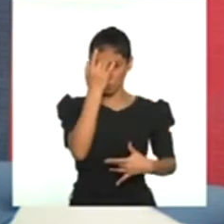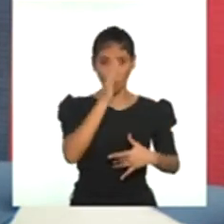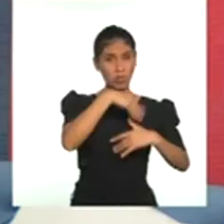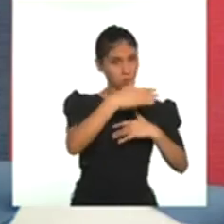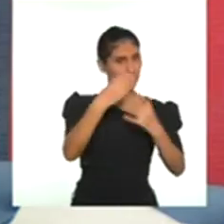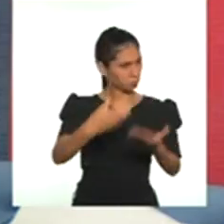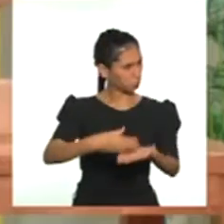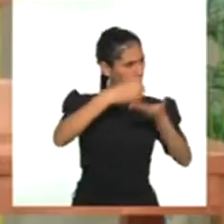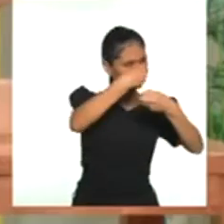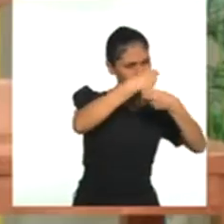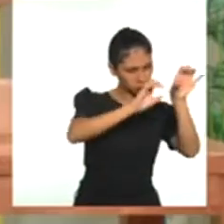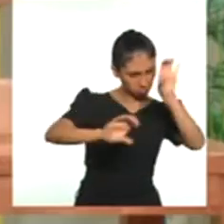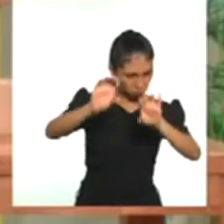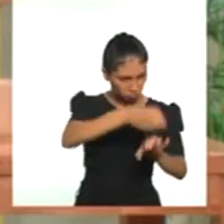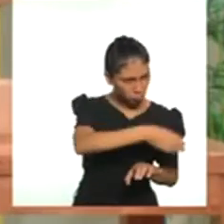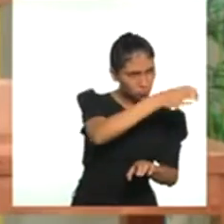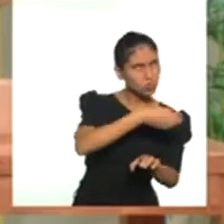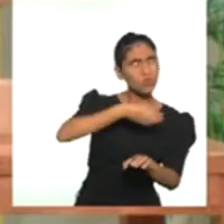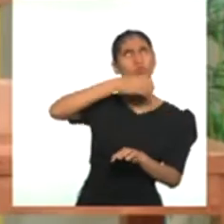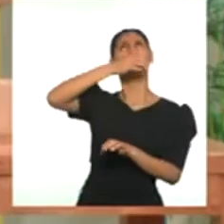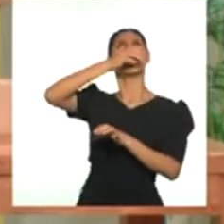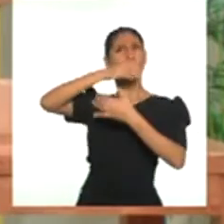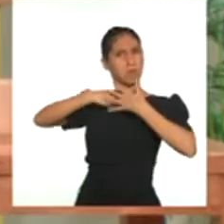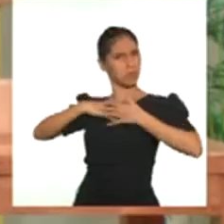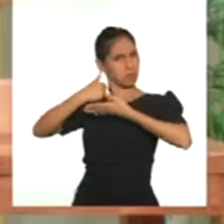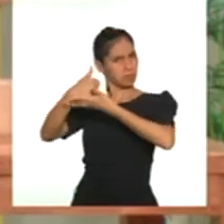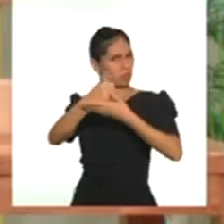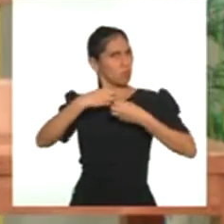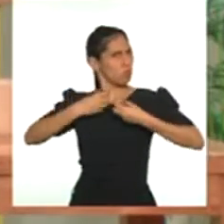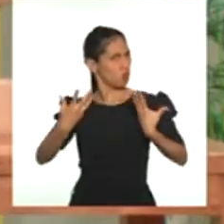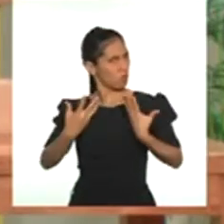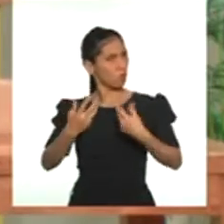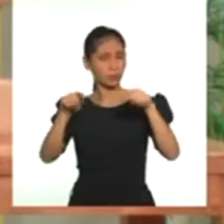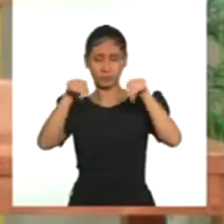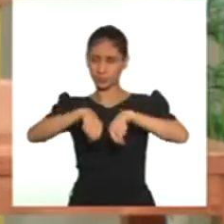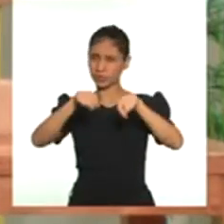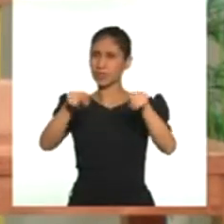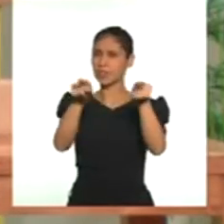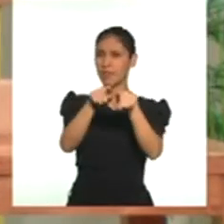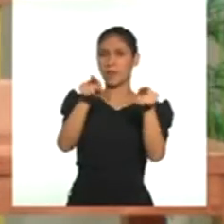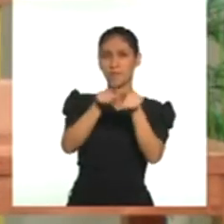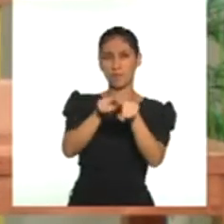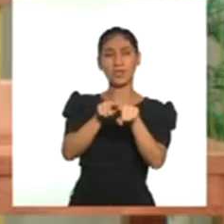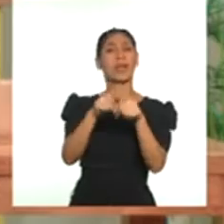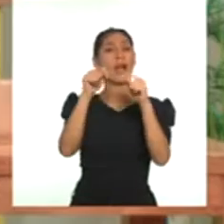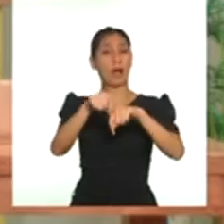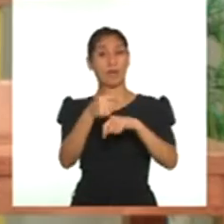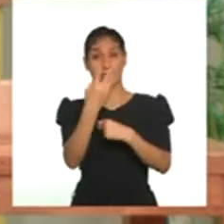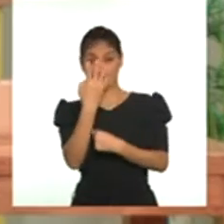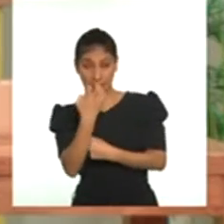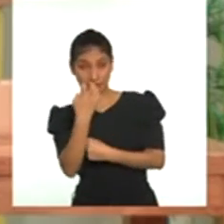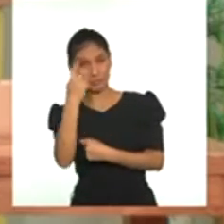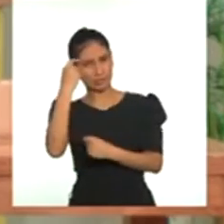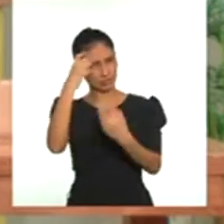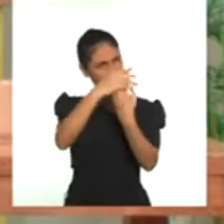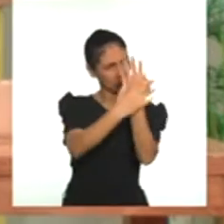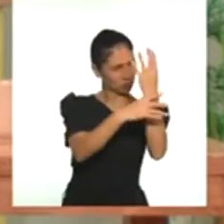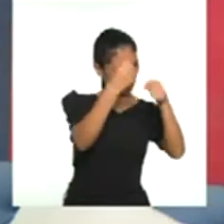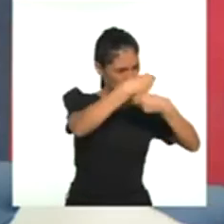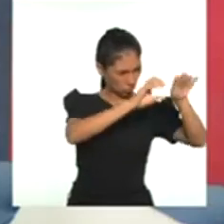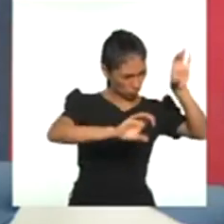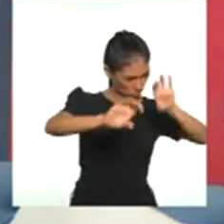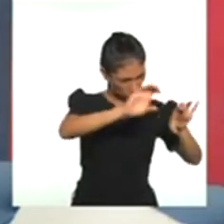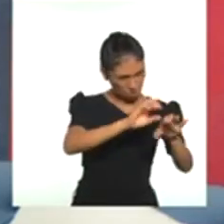medicina tradicional. Y de hecho, como junto a la medicina científica, se busca prevenir y hacer frente a las distintas